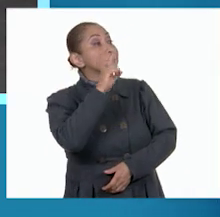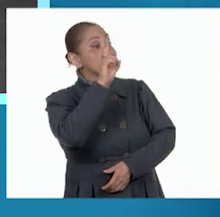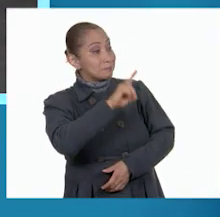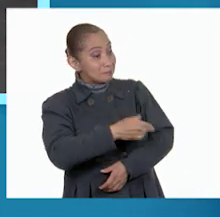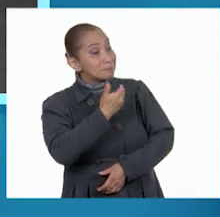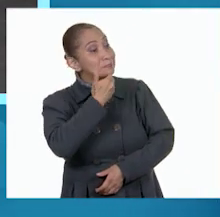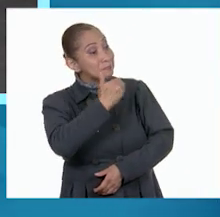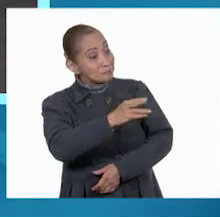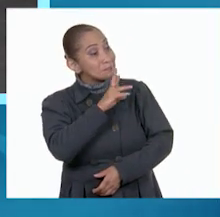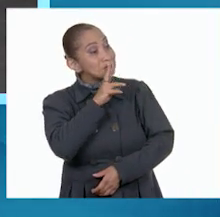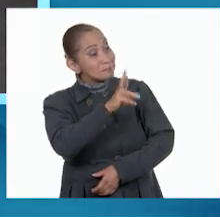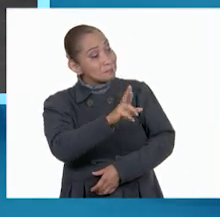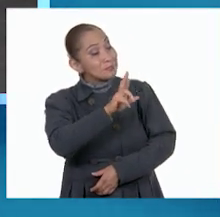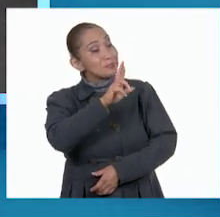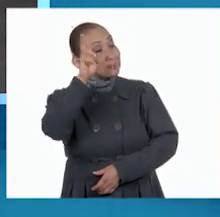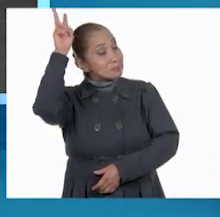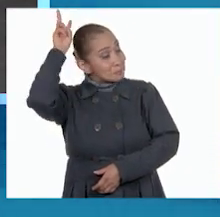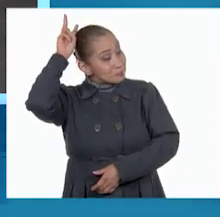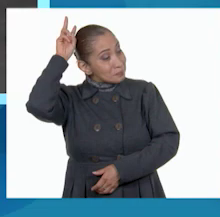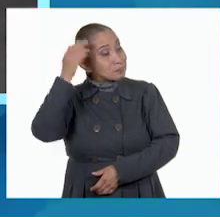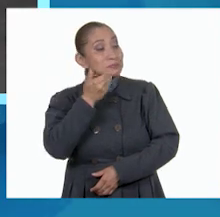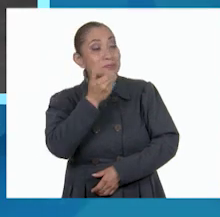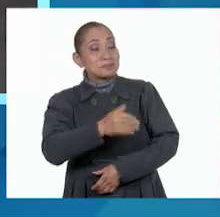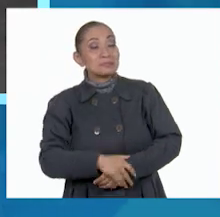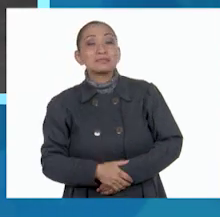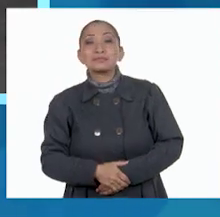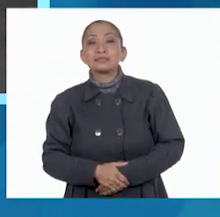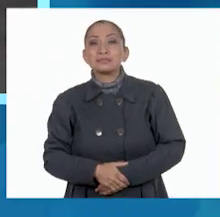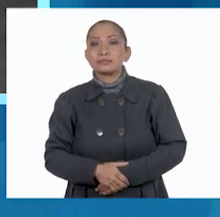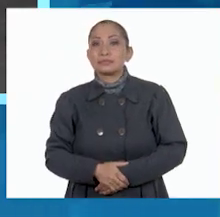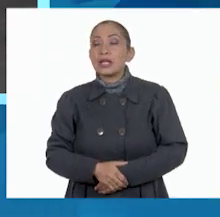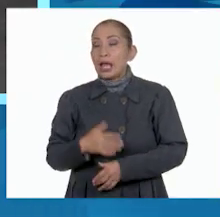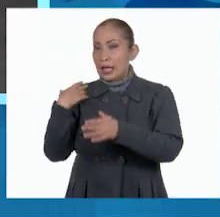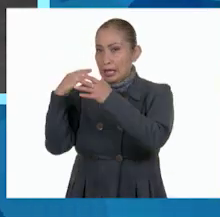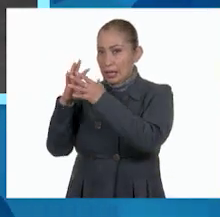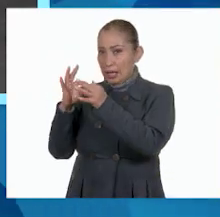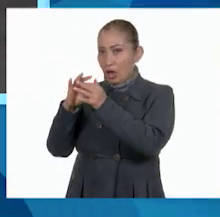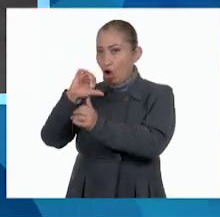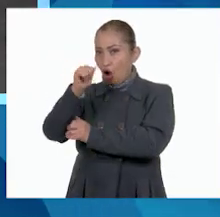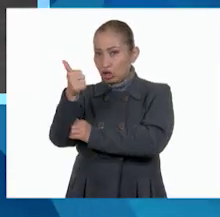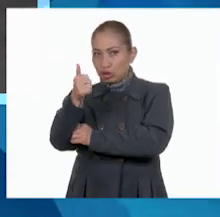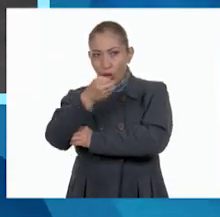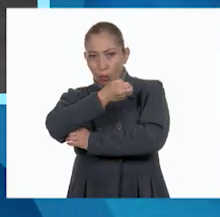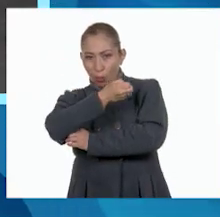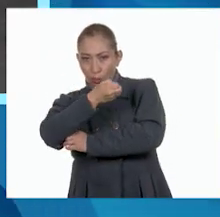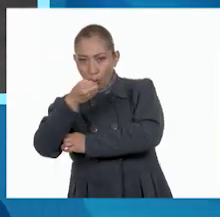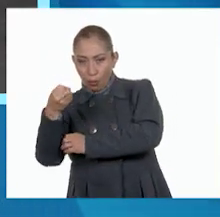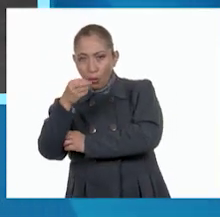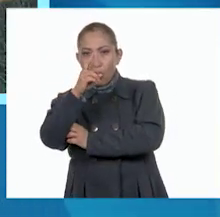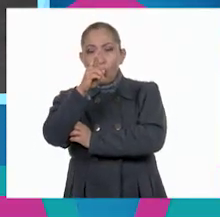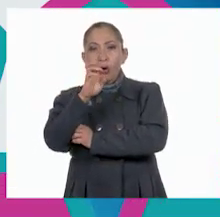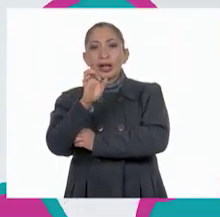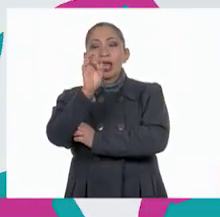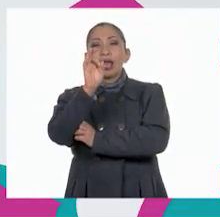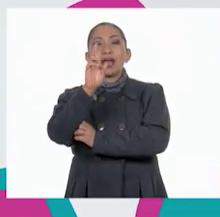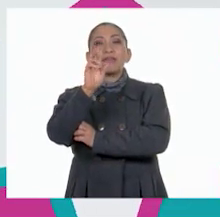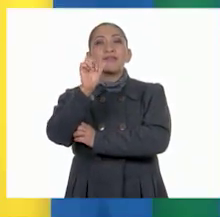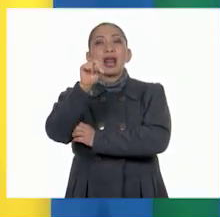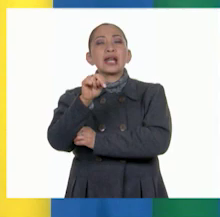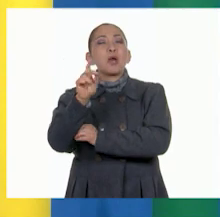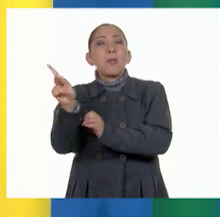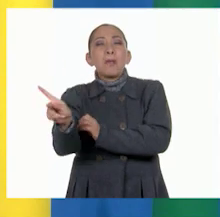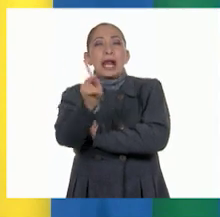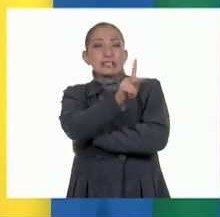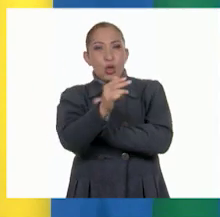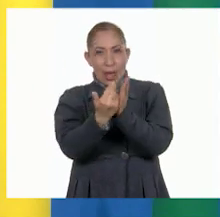Perfectamente bien contestado, Raulito. Bien. El significado de este otro refrán es parecido al anterior,